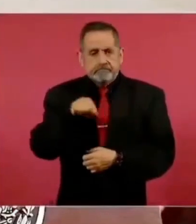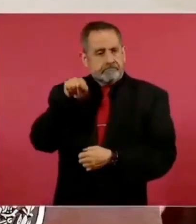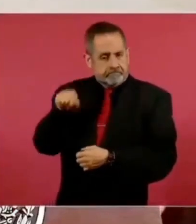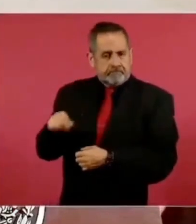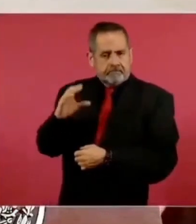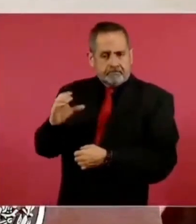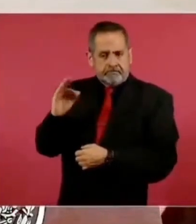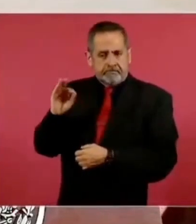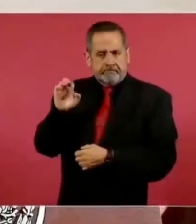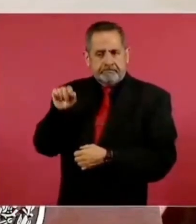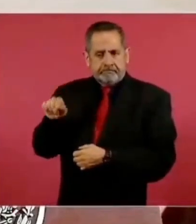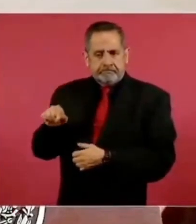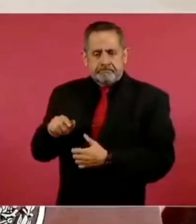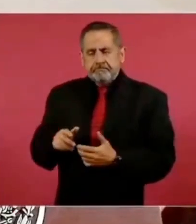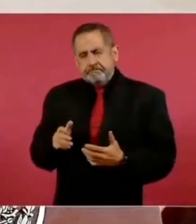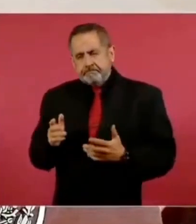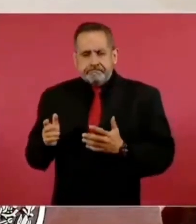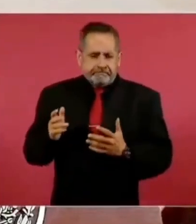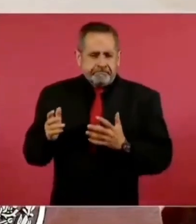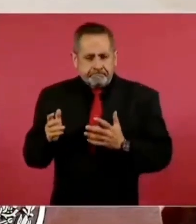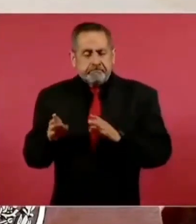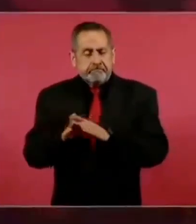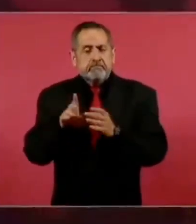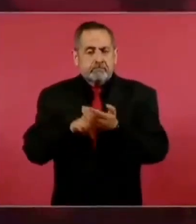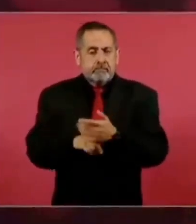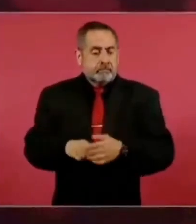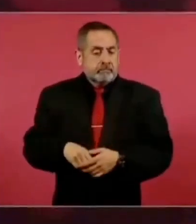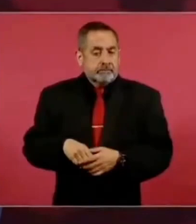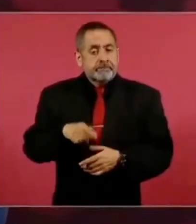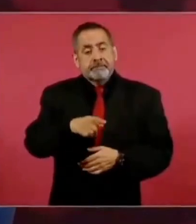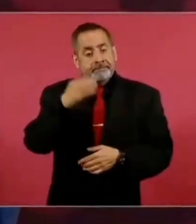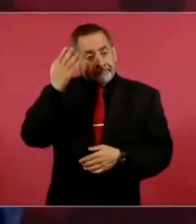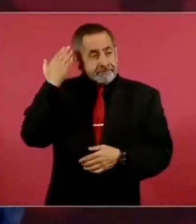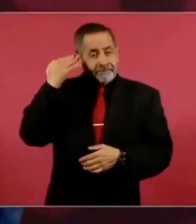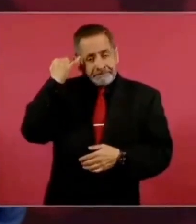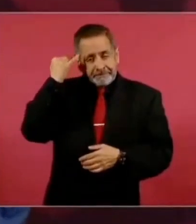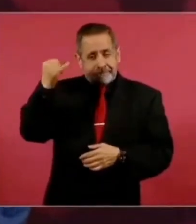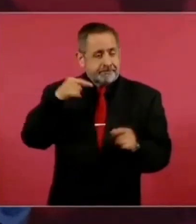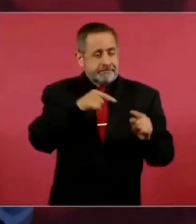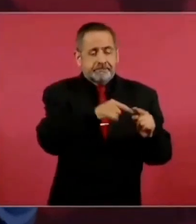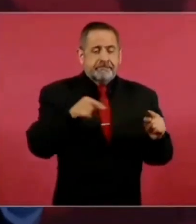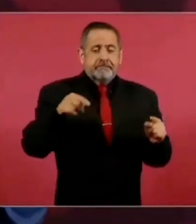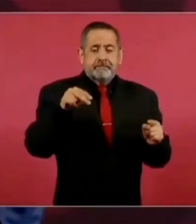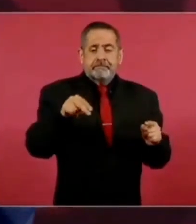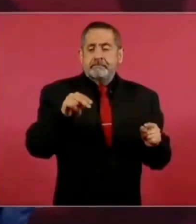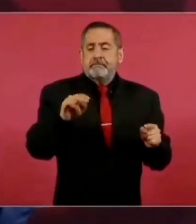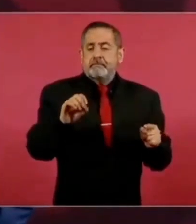Entonces, el modelo neoliberal o neoporfirista